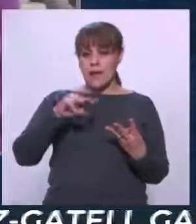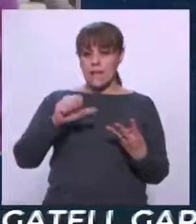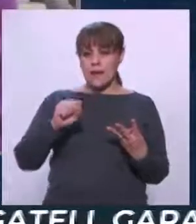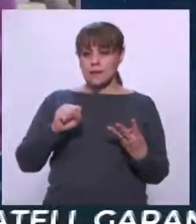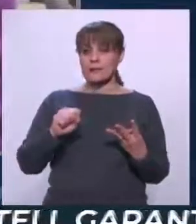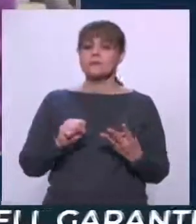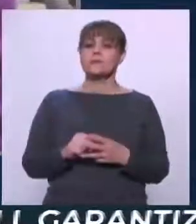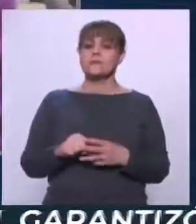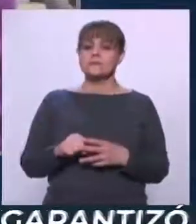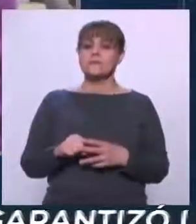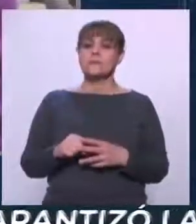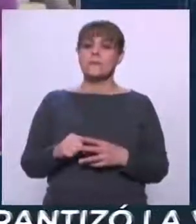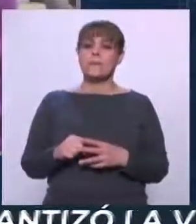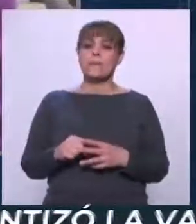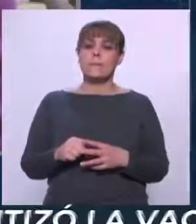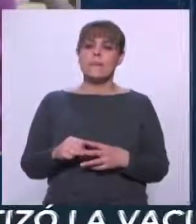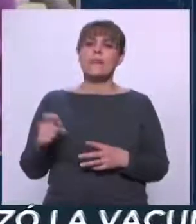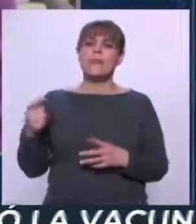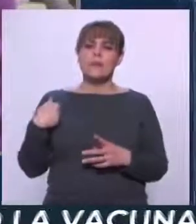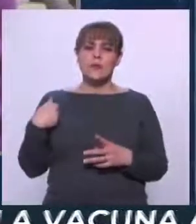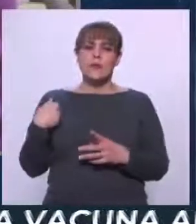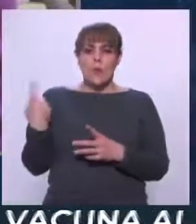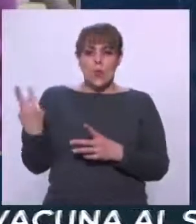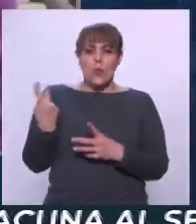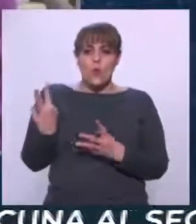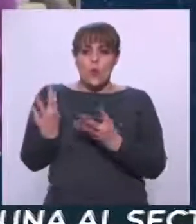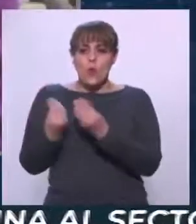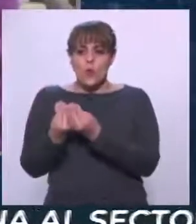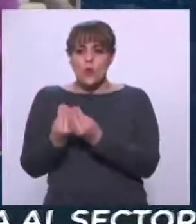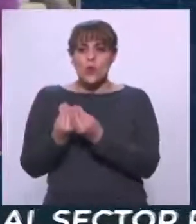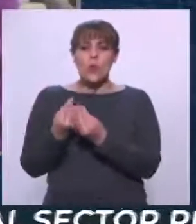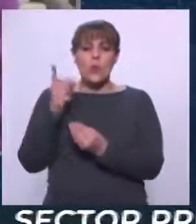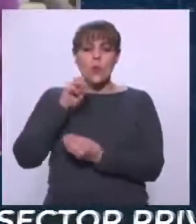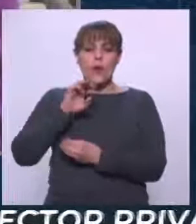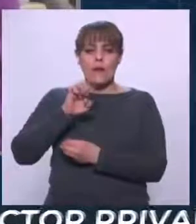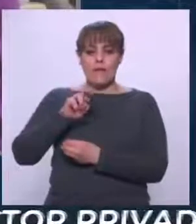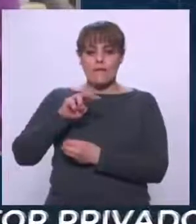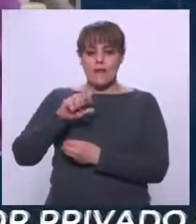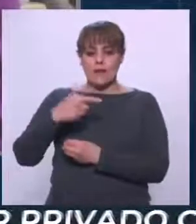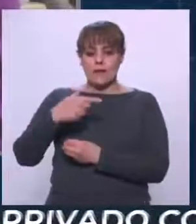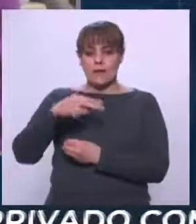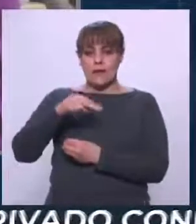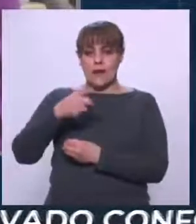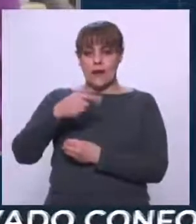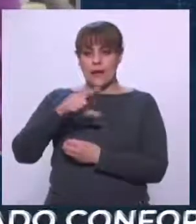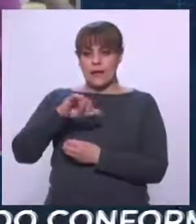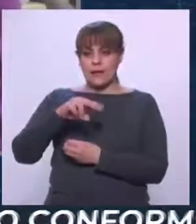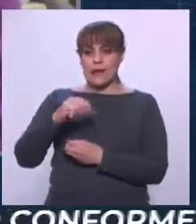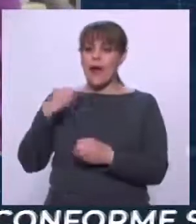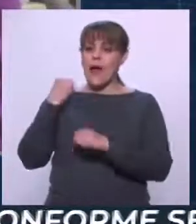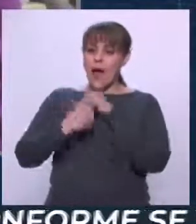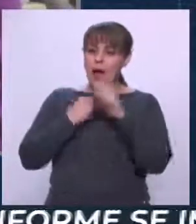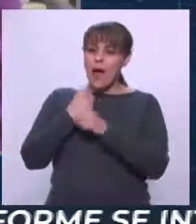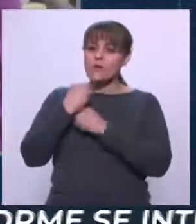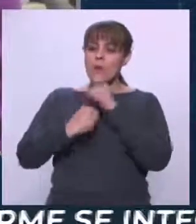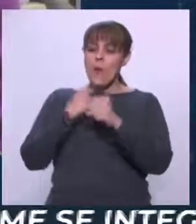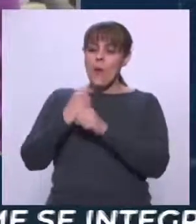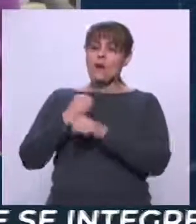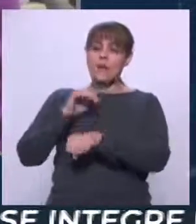con Evangelina una amistad que duró muchos años después